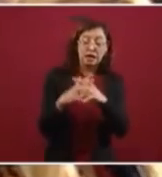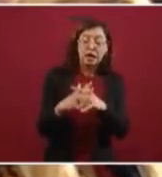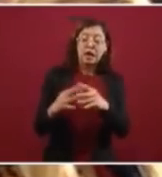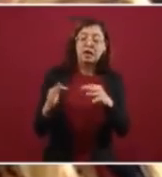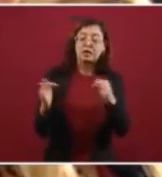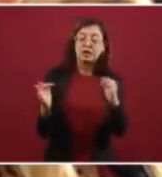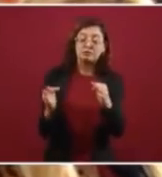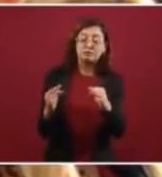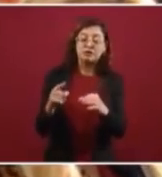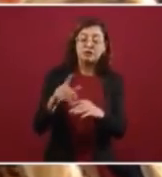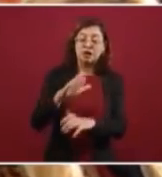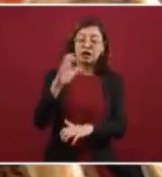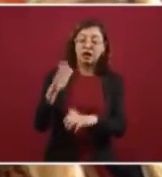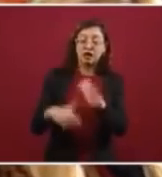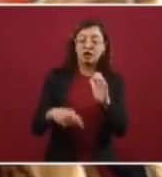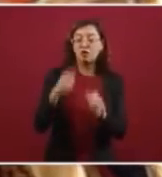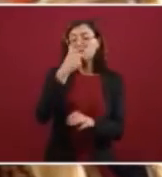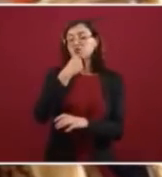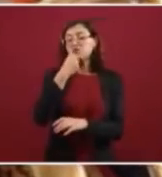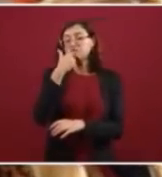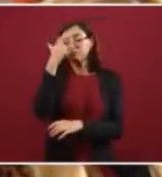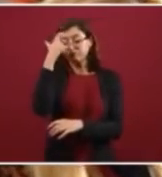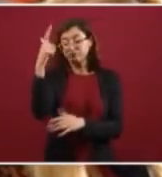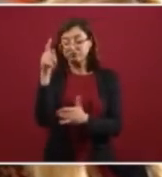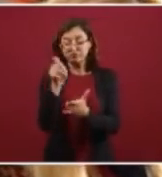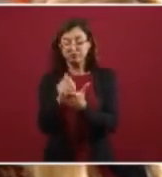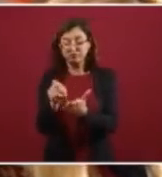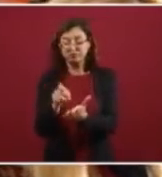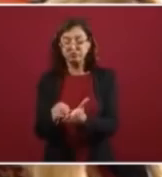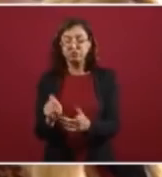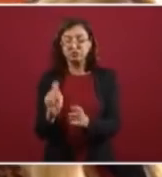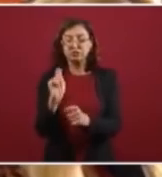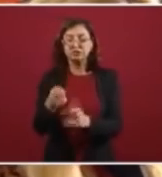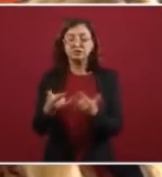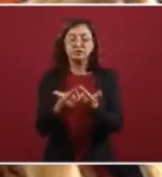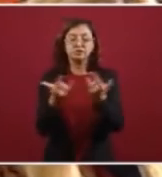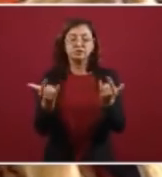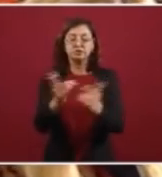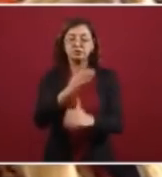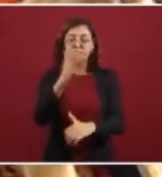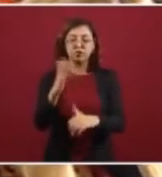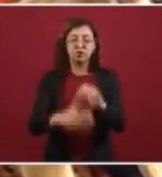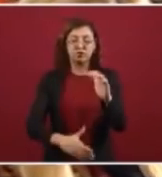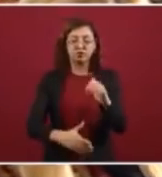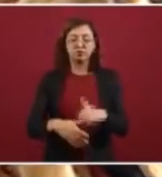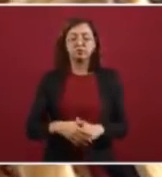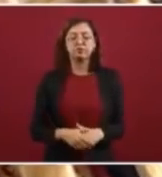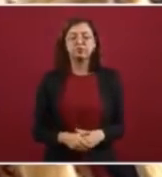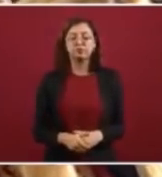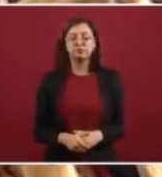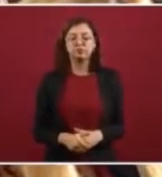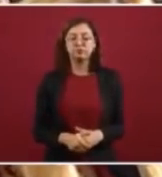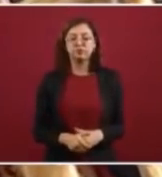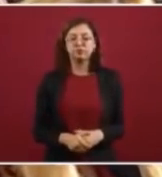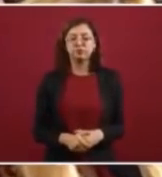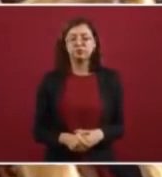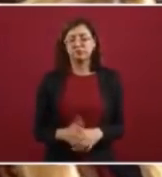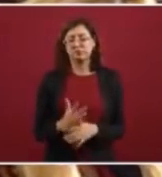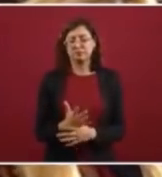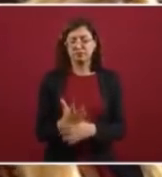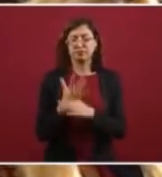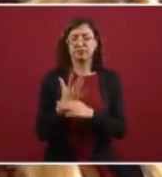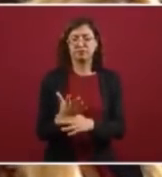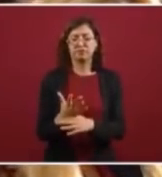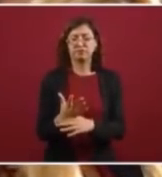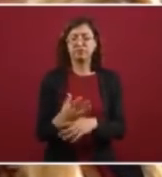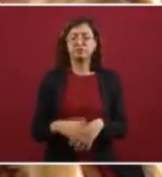escribió un famoso ensayo titulado El fin de la historia, donde sostuvo que el derrumbe